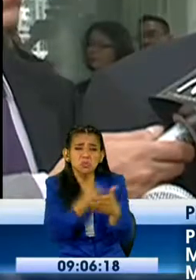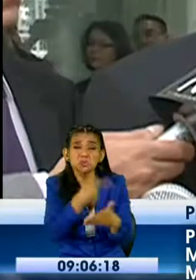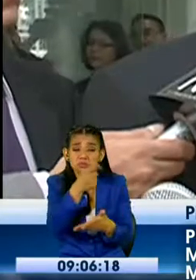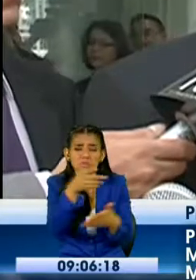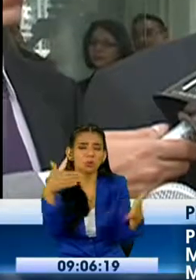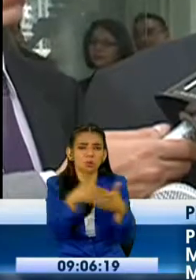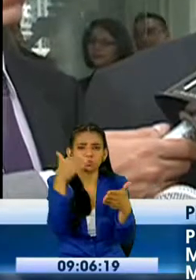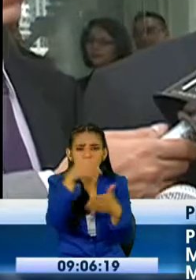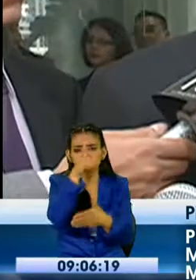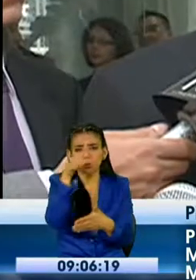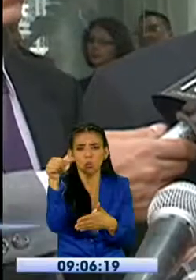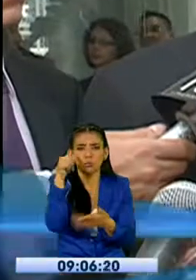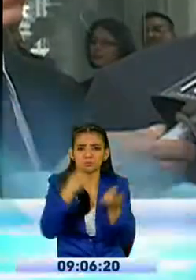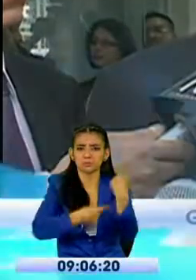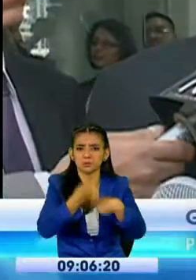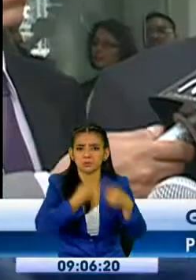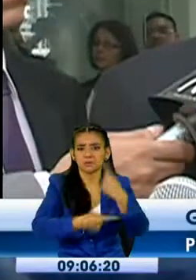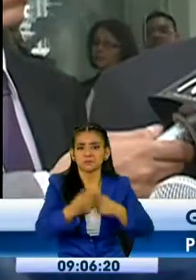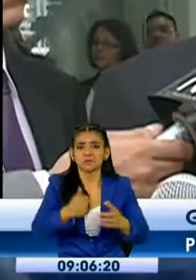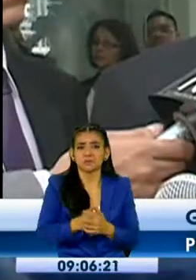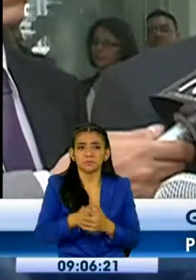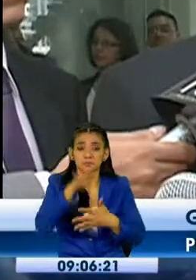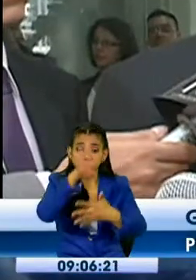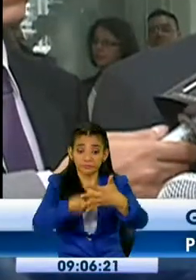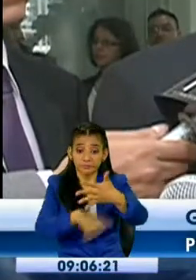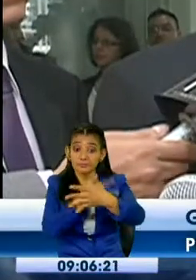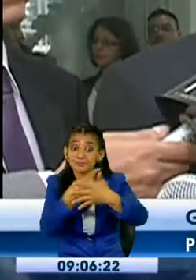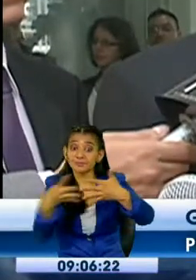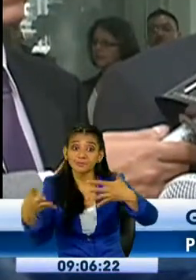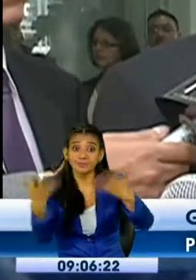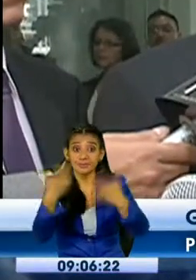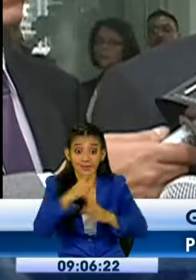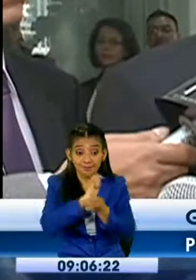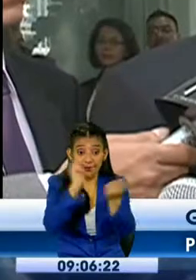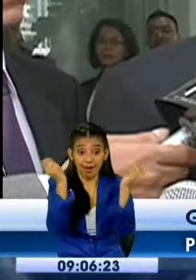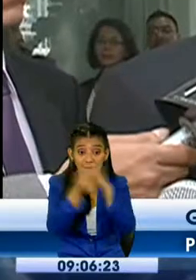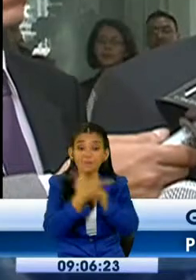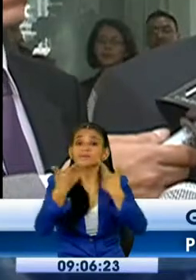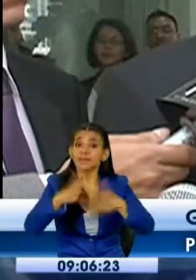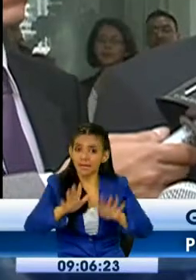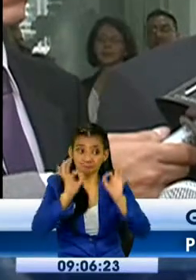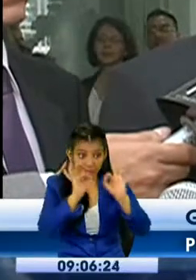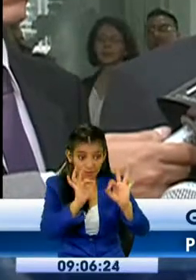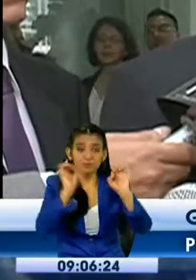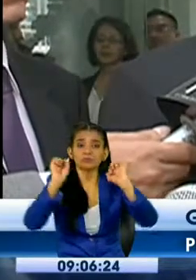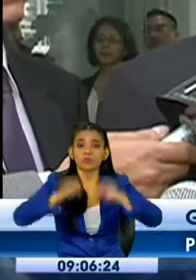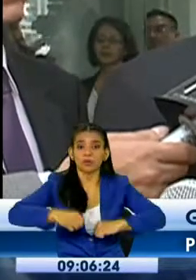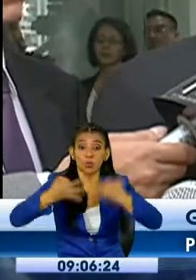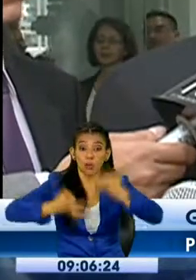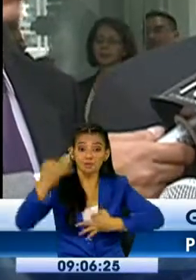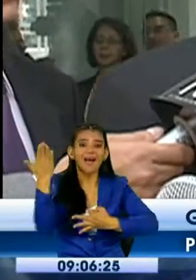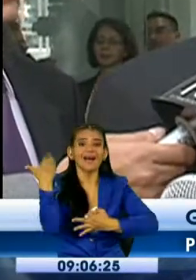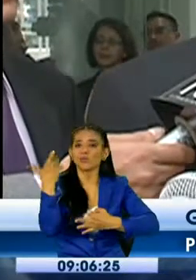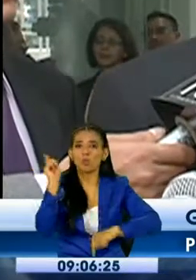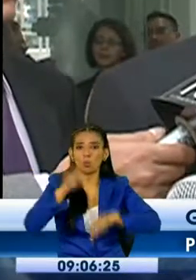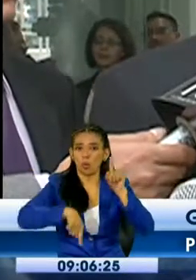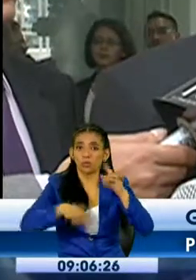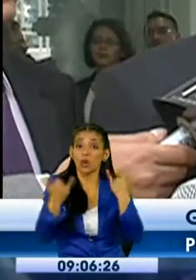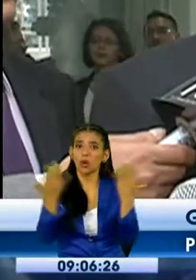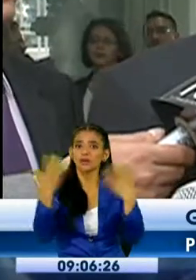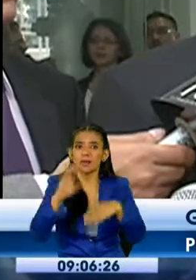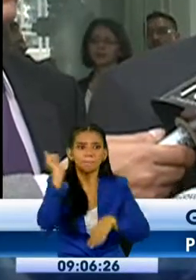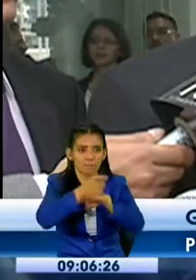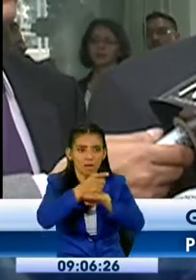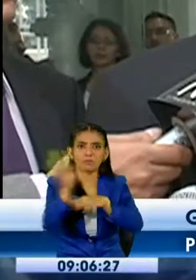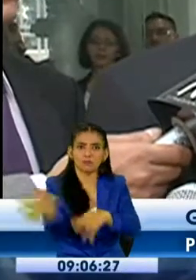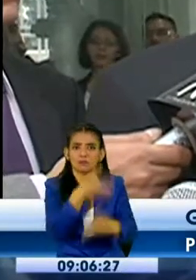tal manera que con la modificación de la tabla de tráfico ya podrán los jueces hacer algo que no podían hacer antes, que es dictaminar